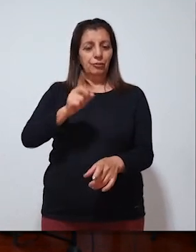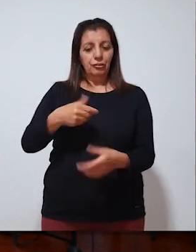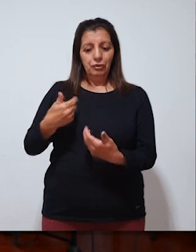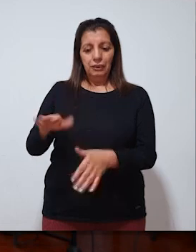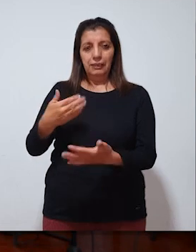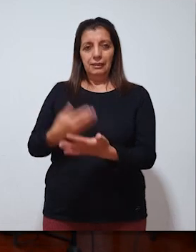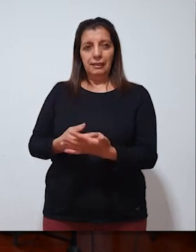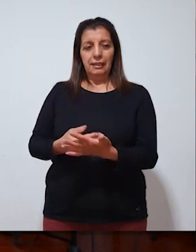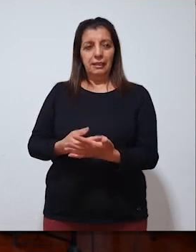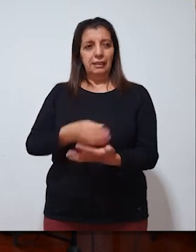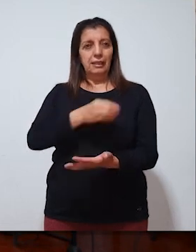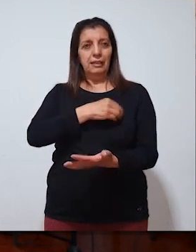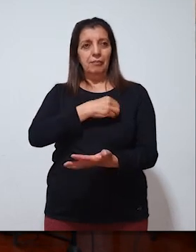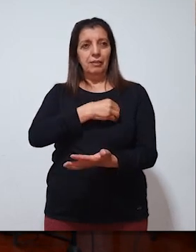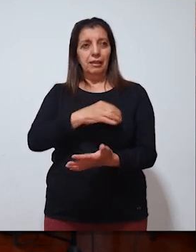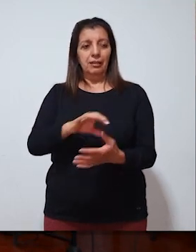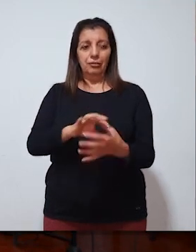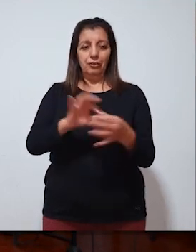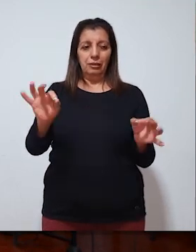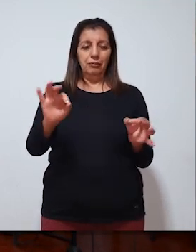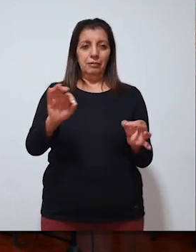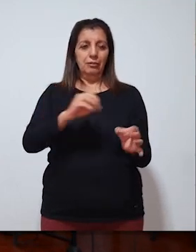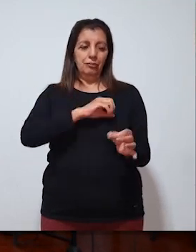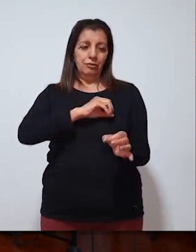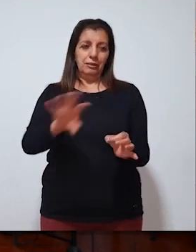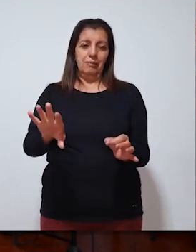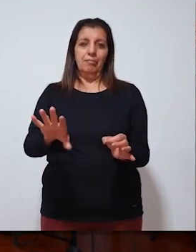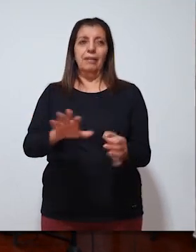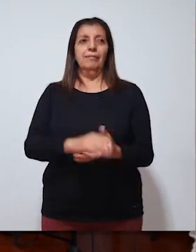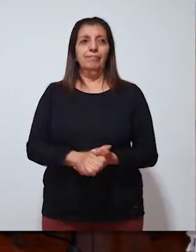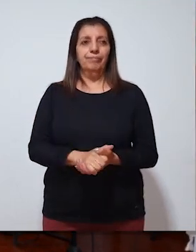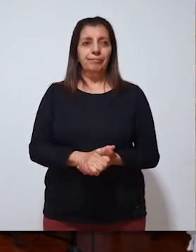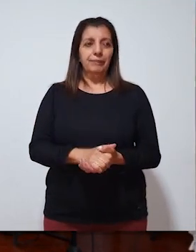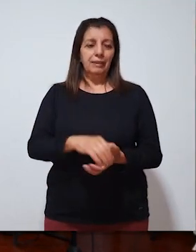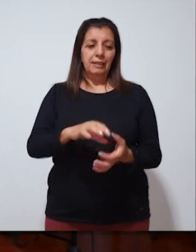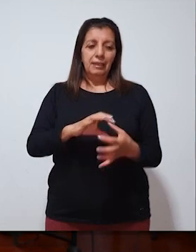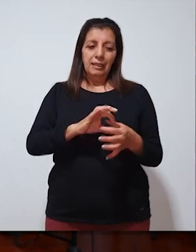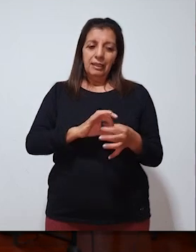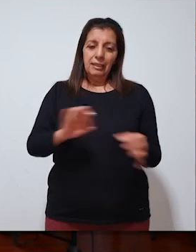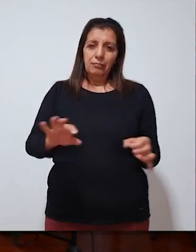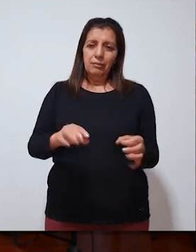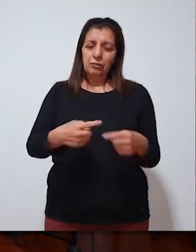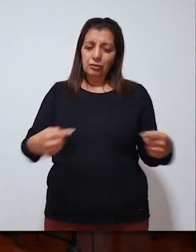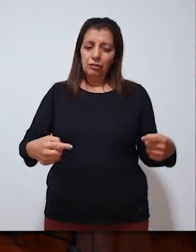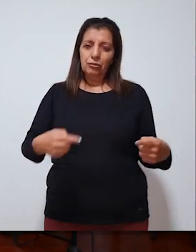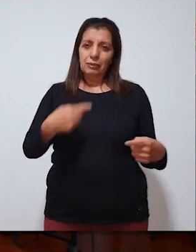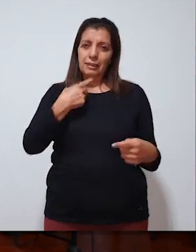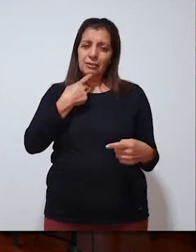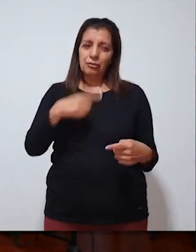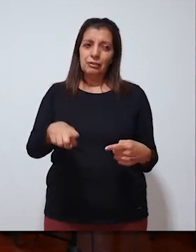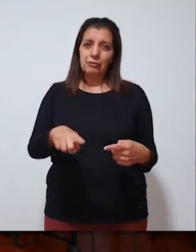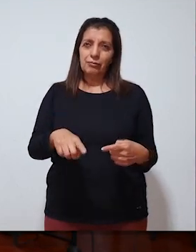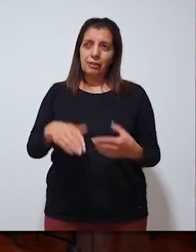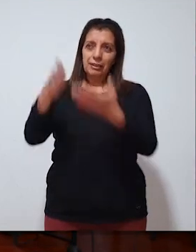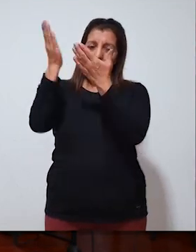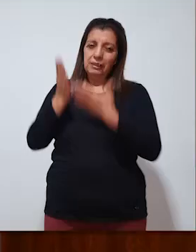la tentación y líbranos del mal. Líbranos de todos los males, Señor, y concédenos la paz en nuestros